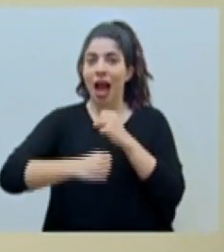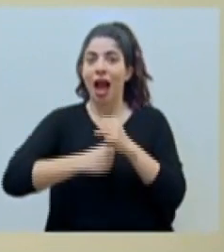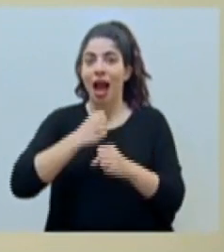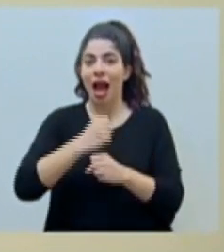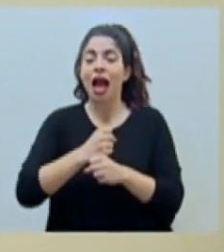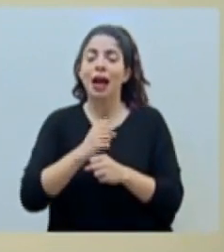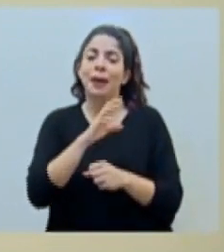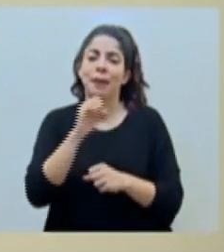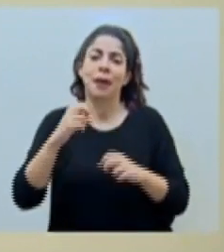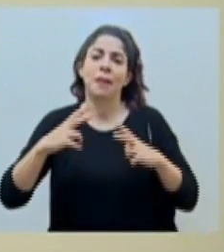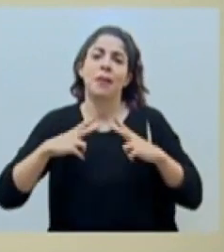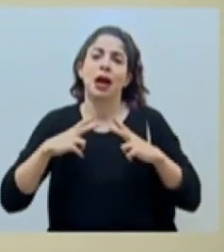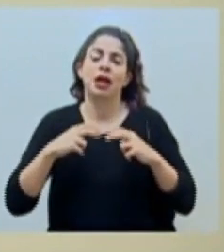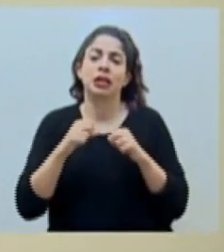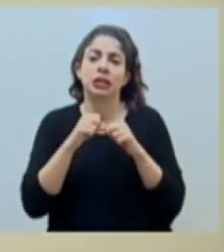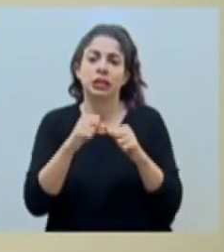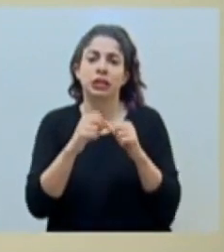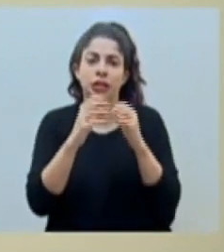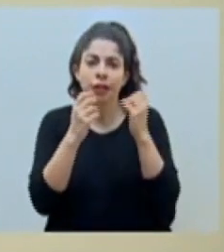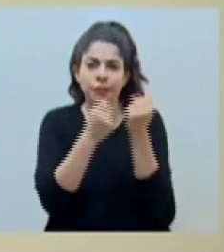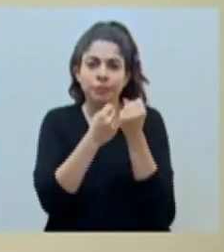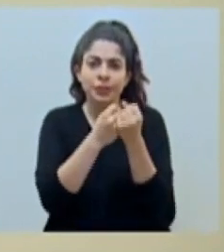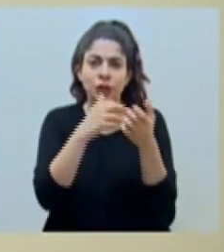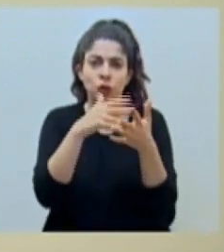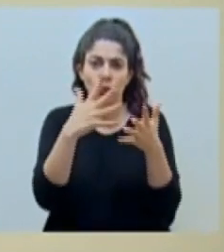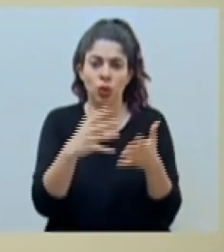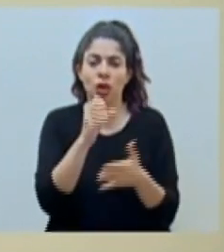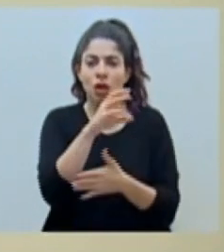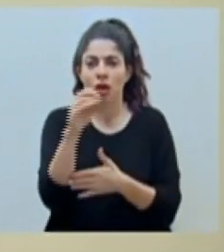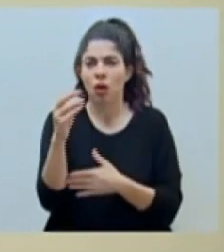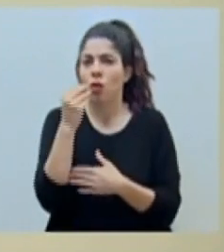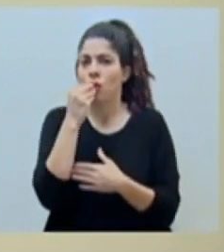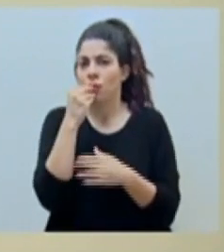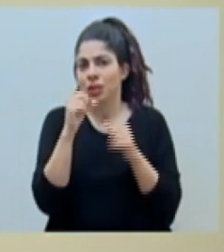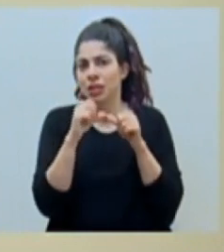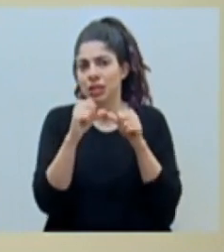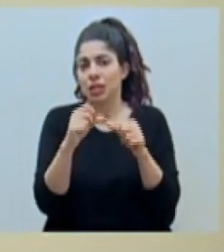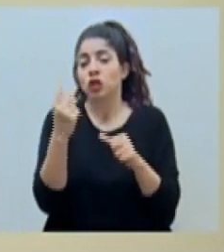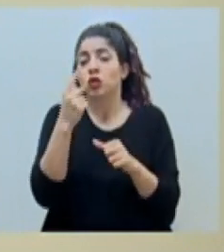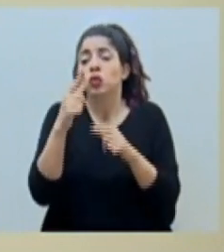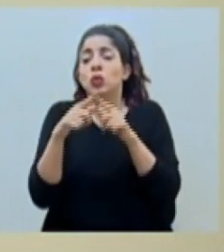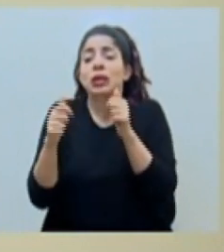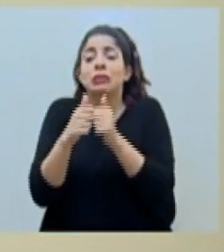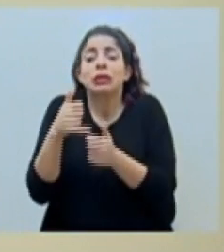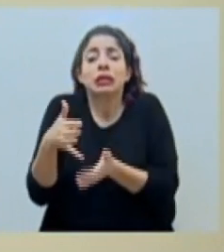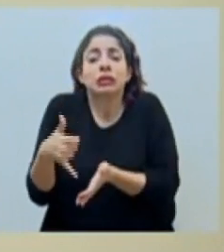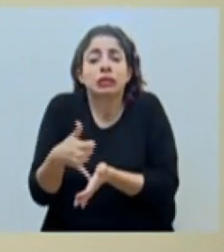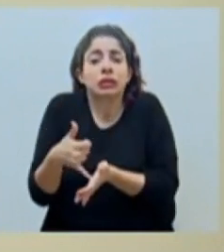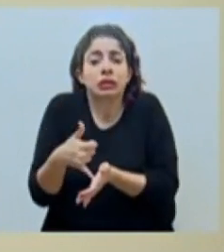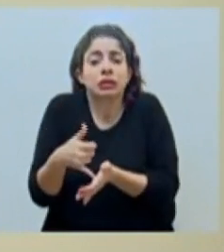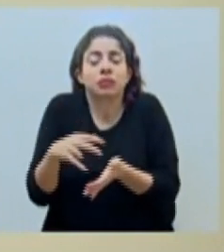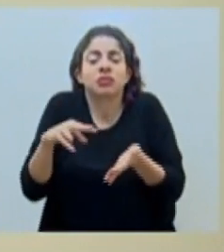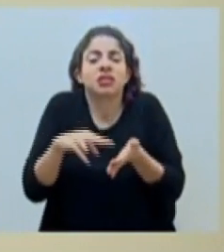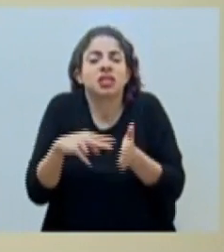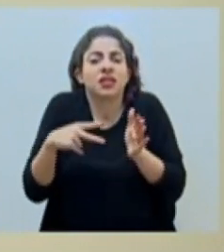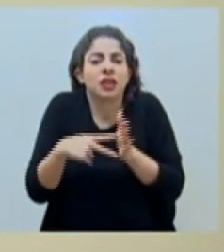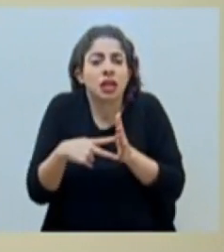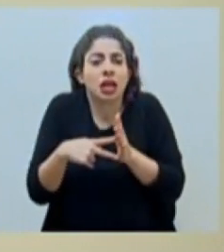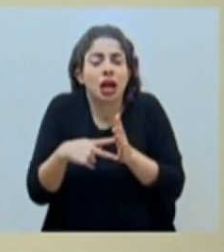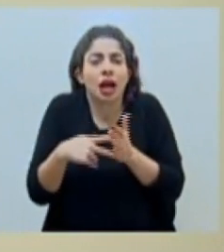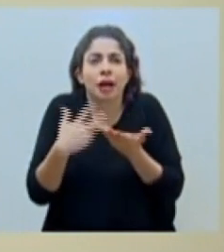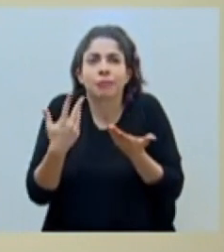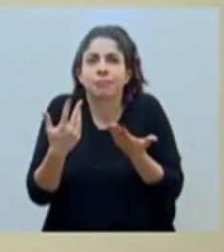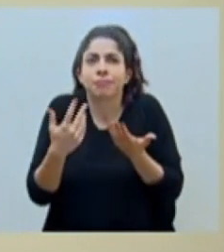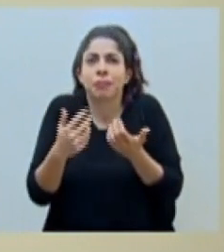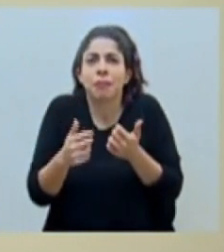vamos a atender a estudiantes también con la entrega de alimentos a aquellas poblaciones más vulnerables. En este caso estamos hablando de más